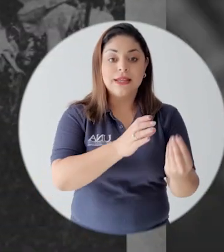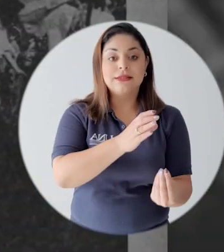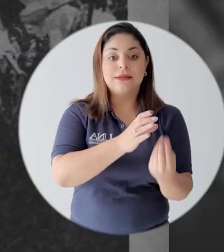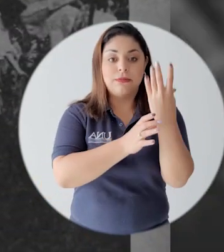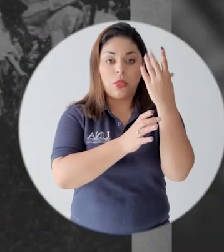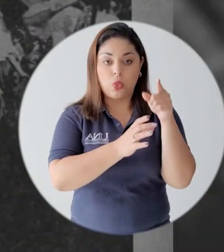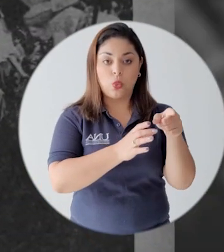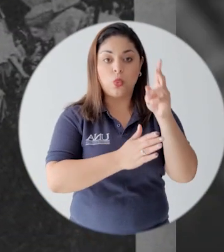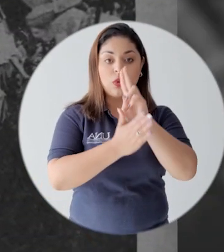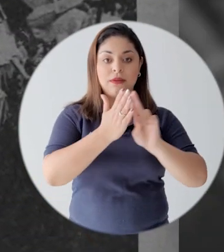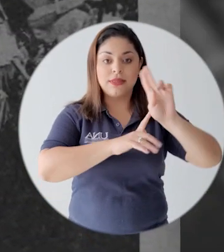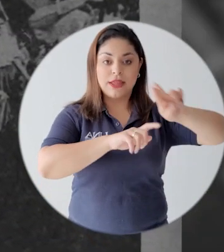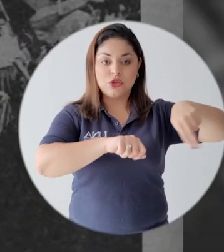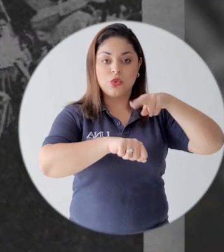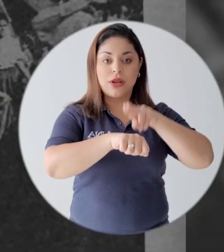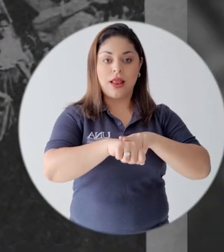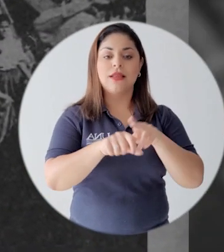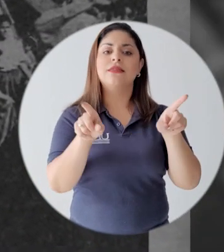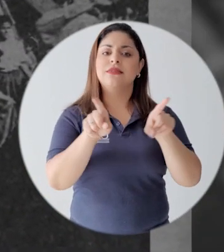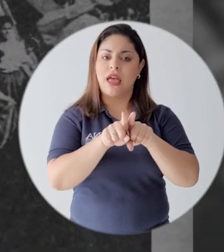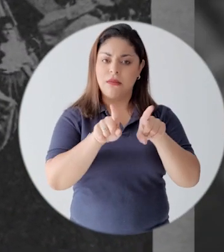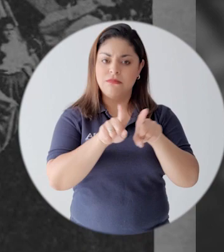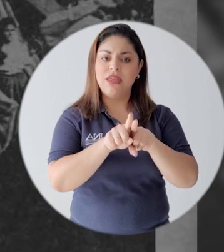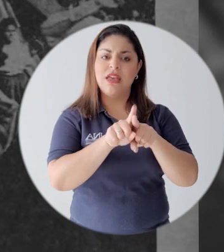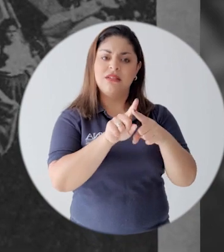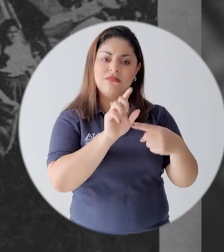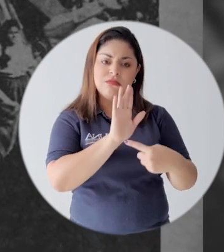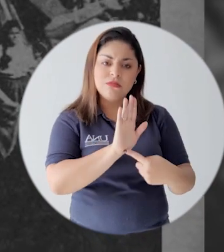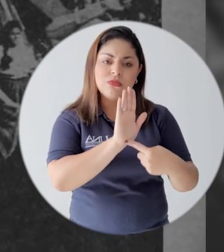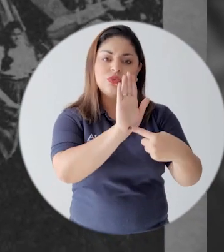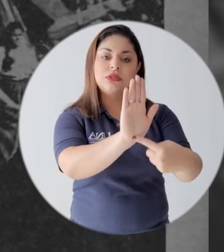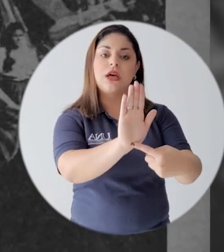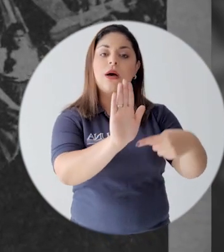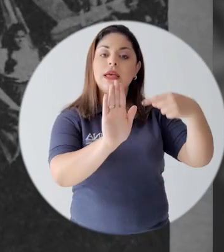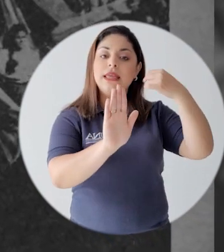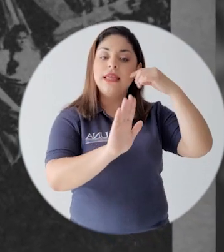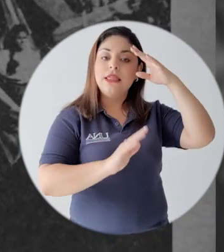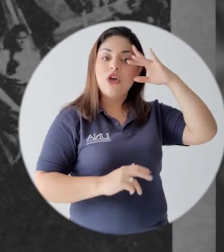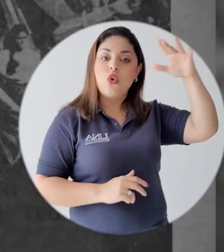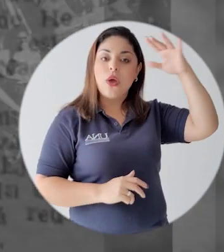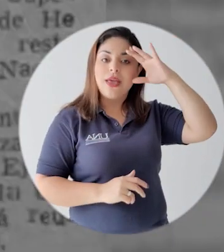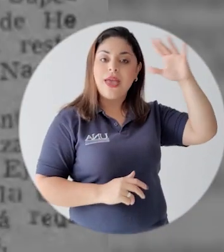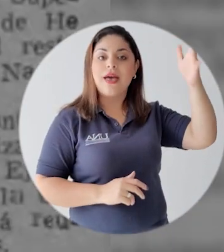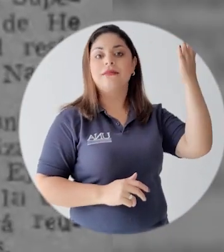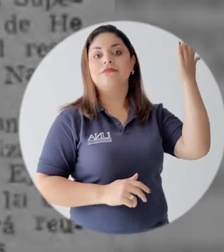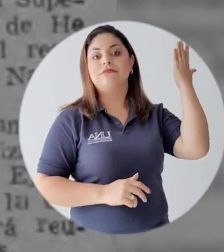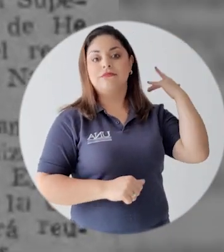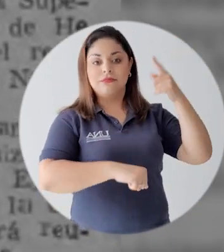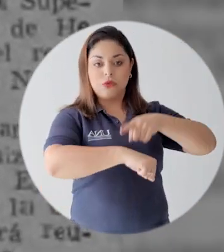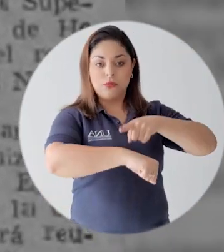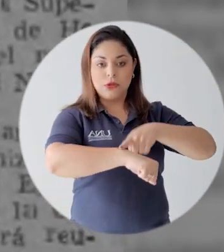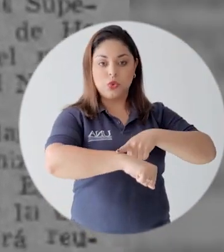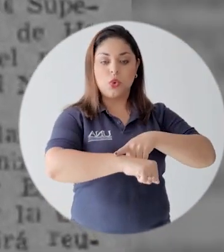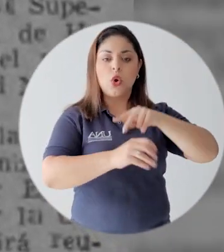El nacimiento de la Universidad Nacional también estuvo marcado por las ideologías del momento.